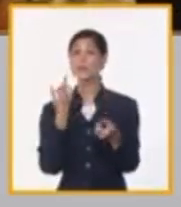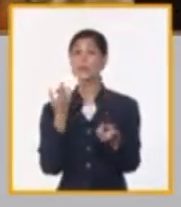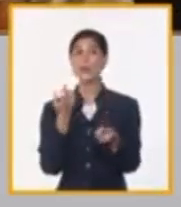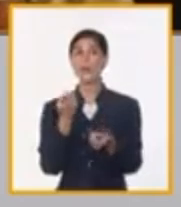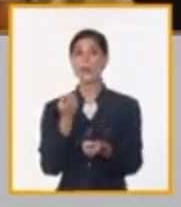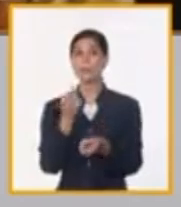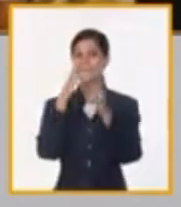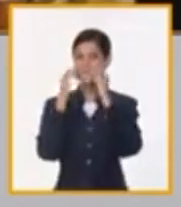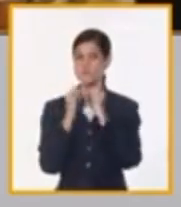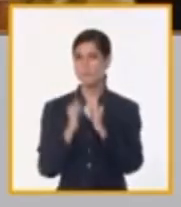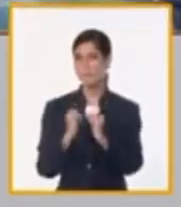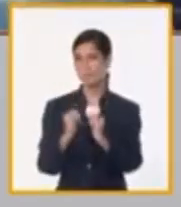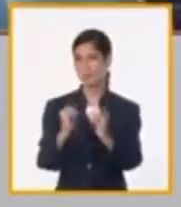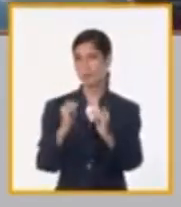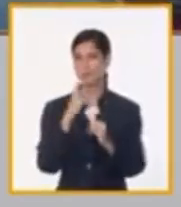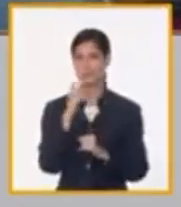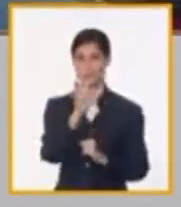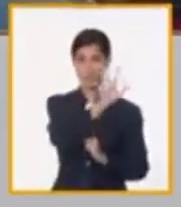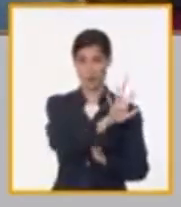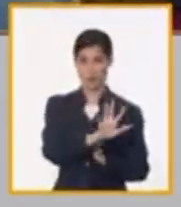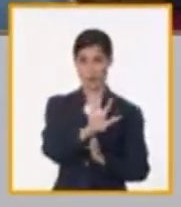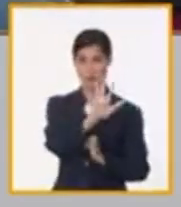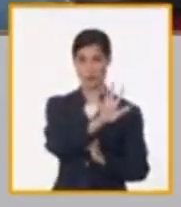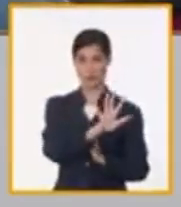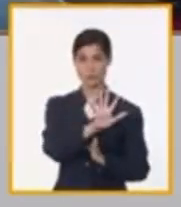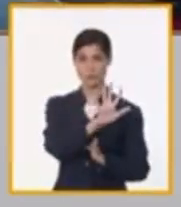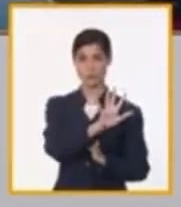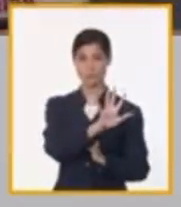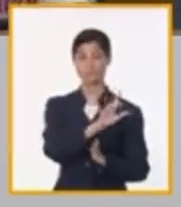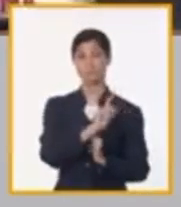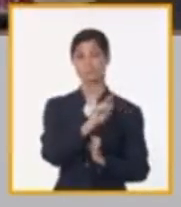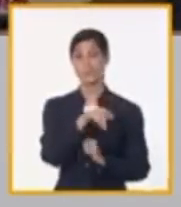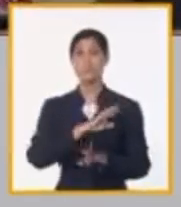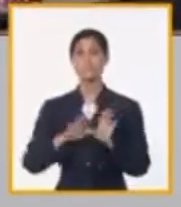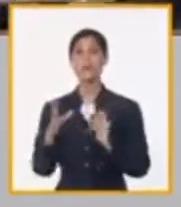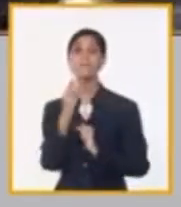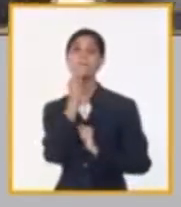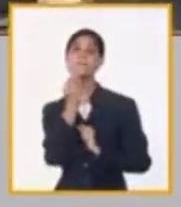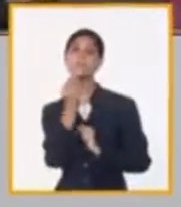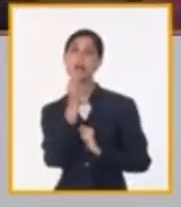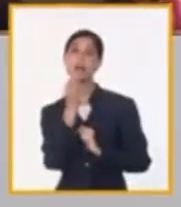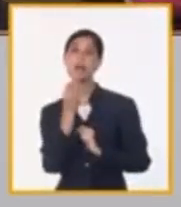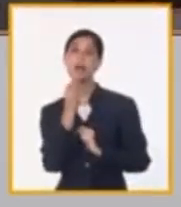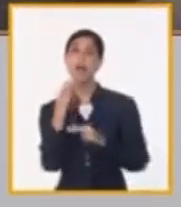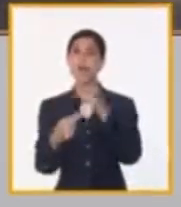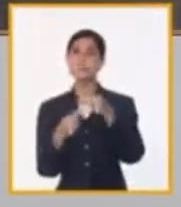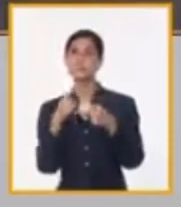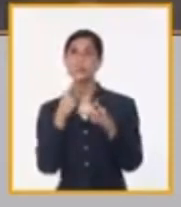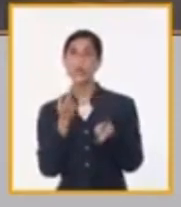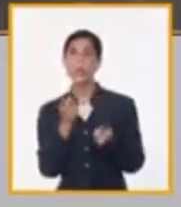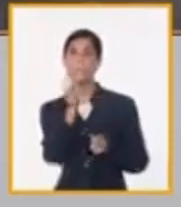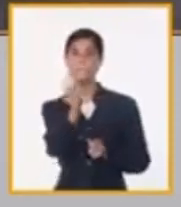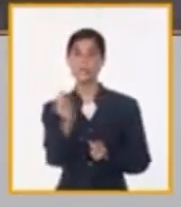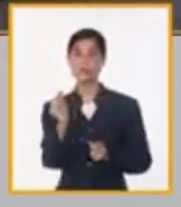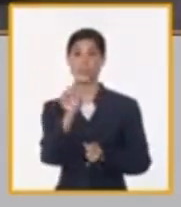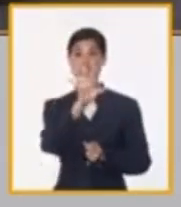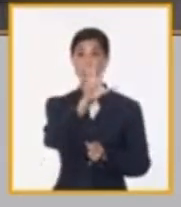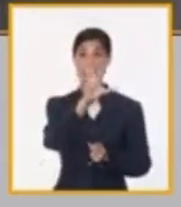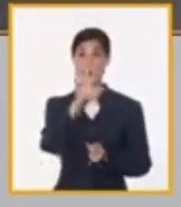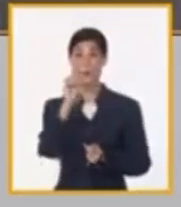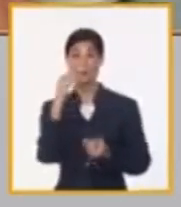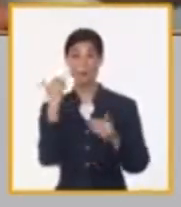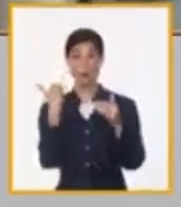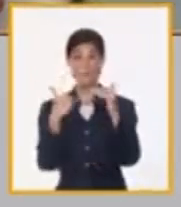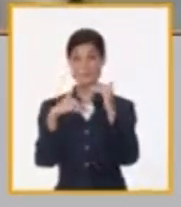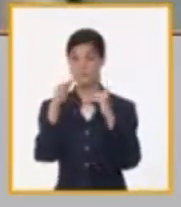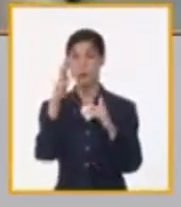del del occidente es decir Israel mata de un viaje a 50 y tanto hier a a 3,000